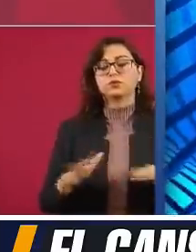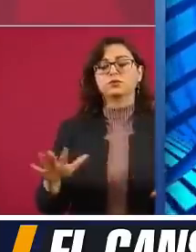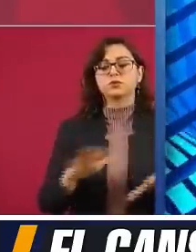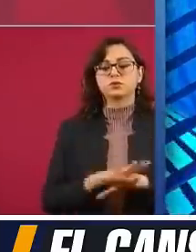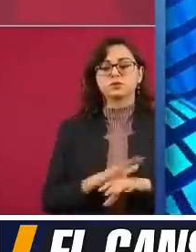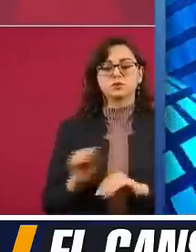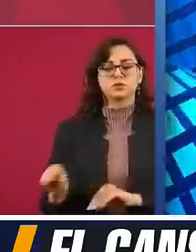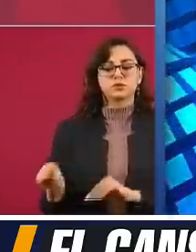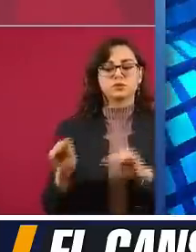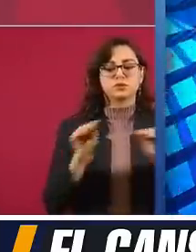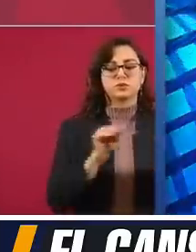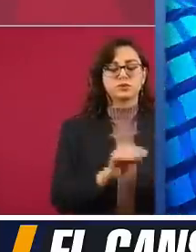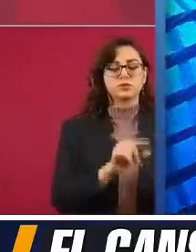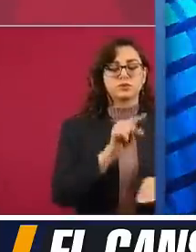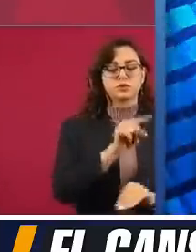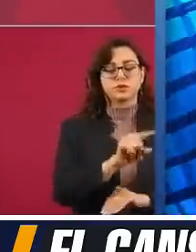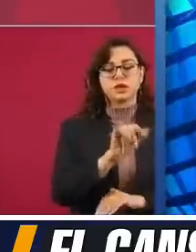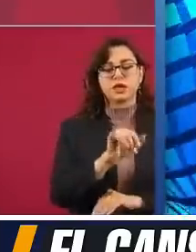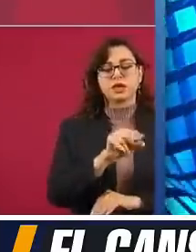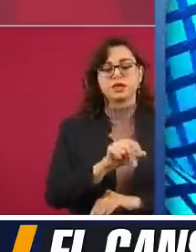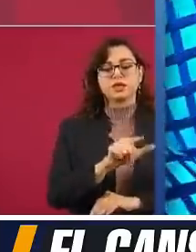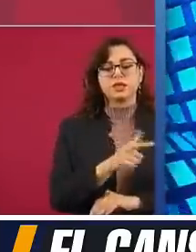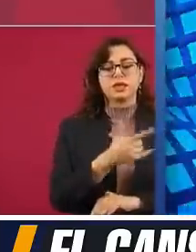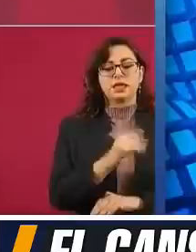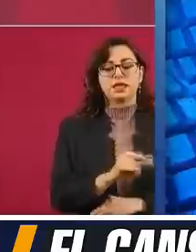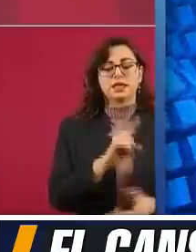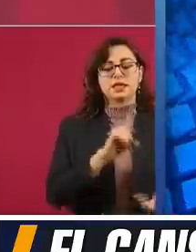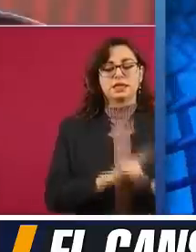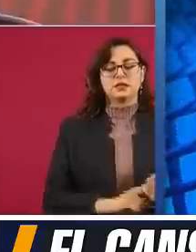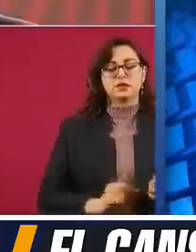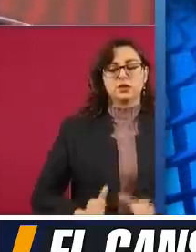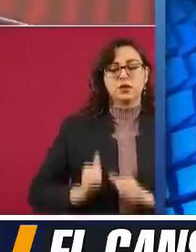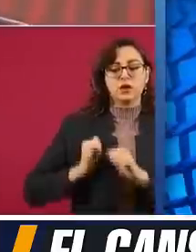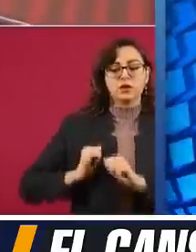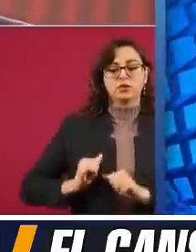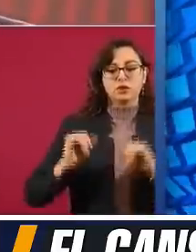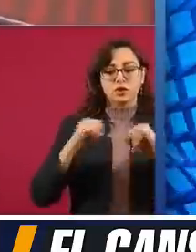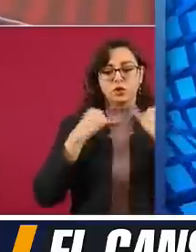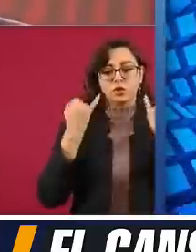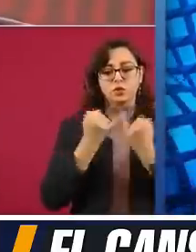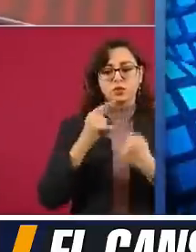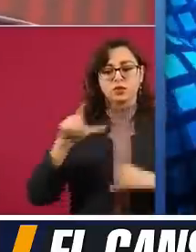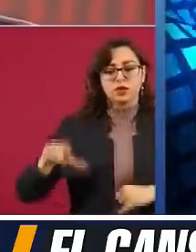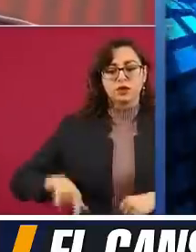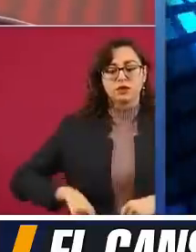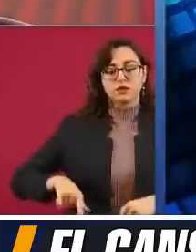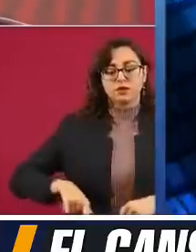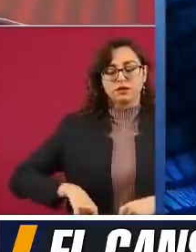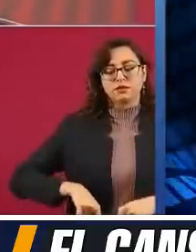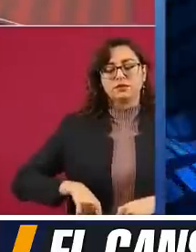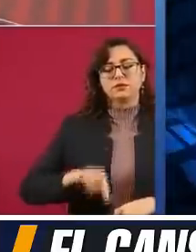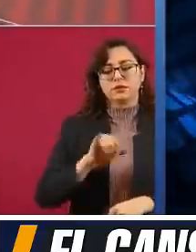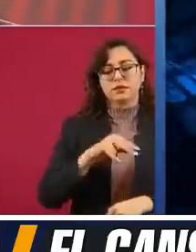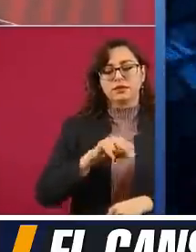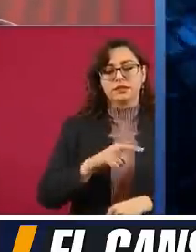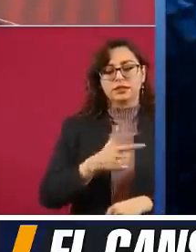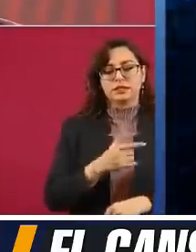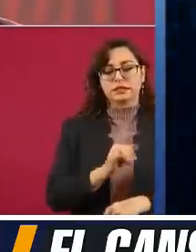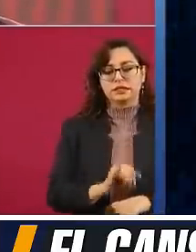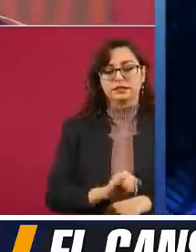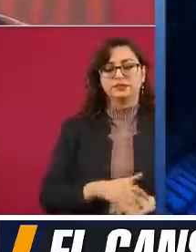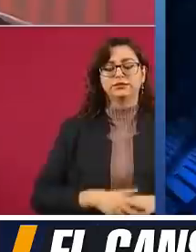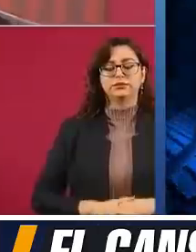como miembro de la Junta del Gobierno del Instituto Nacional de Geografía y Estadística, el